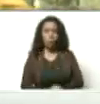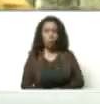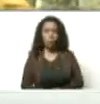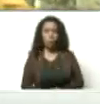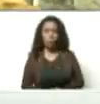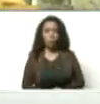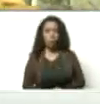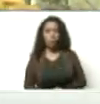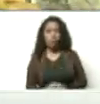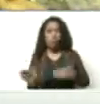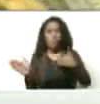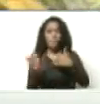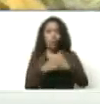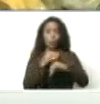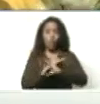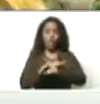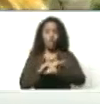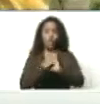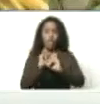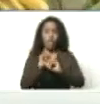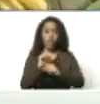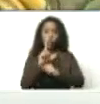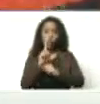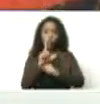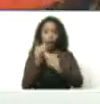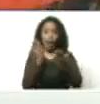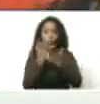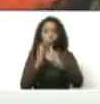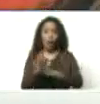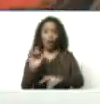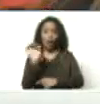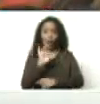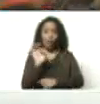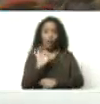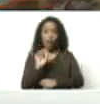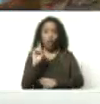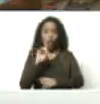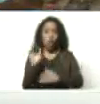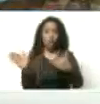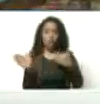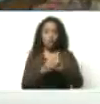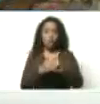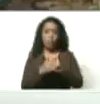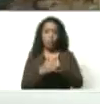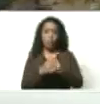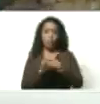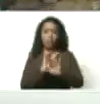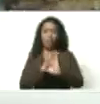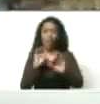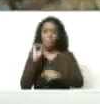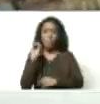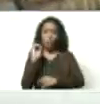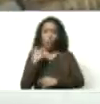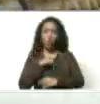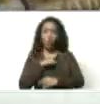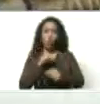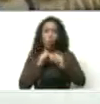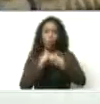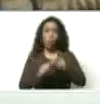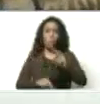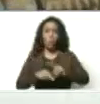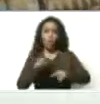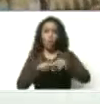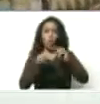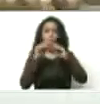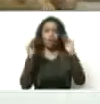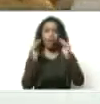y nos cerramos ni una escuela nos cerramos nada seguimos construyendo viviendas